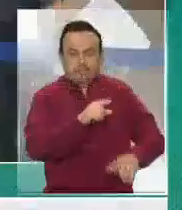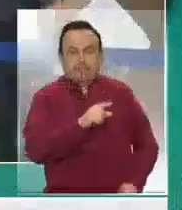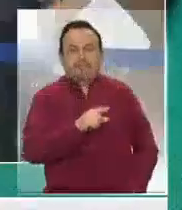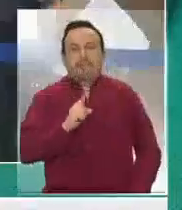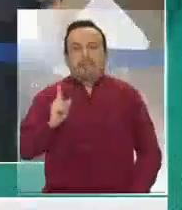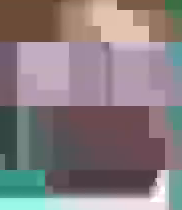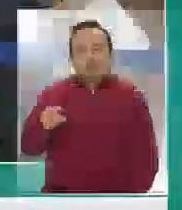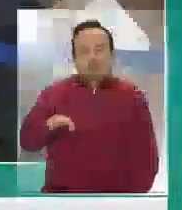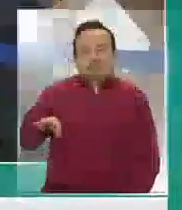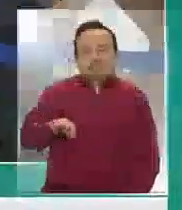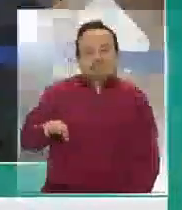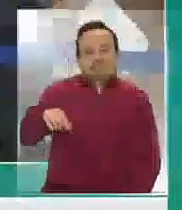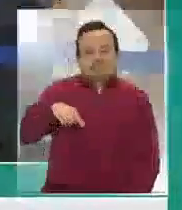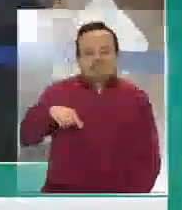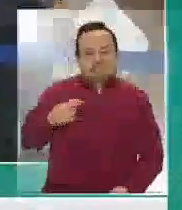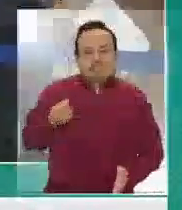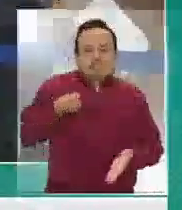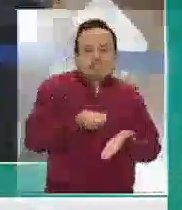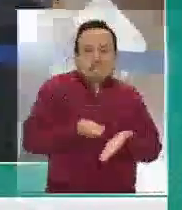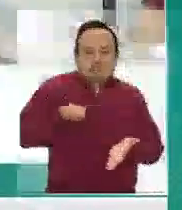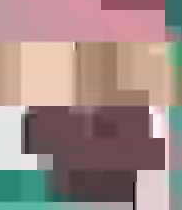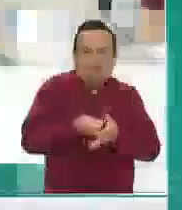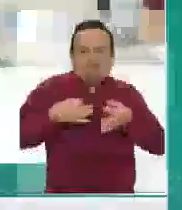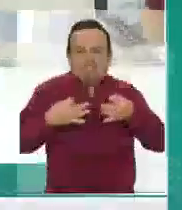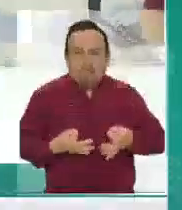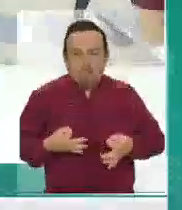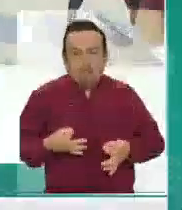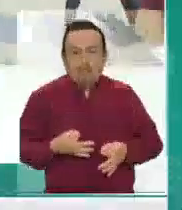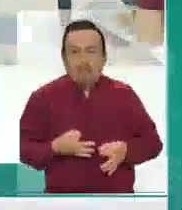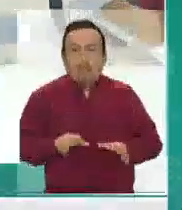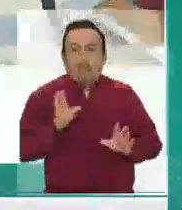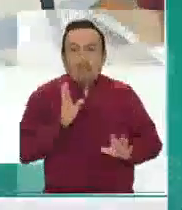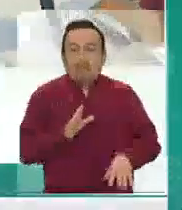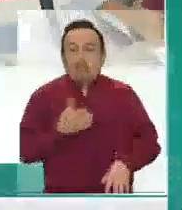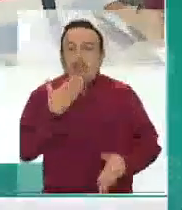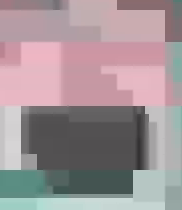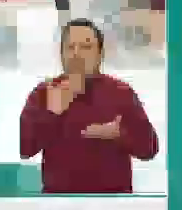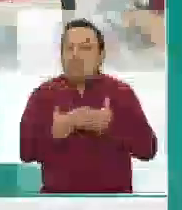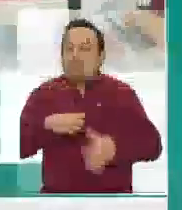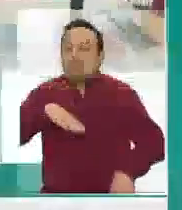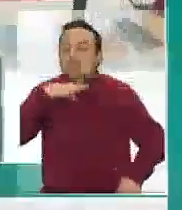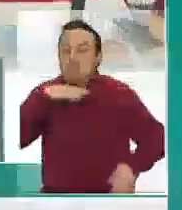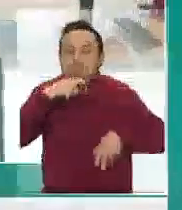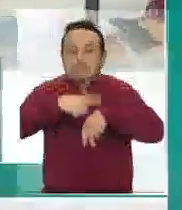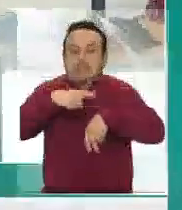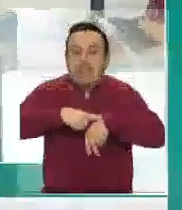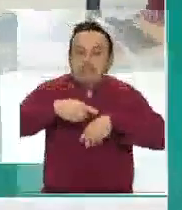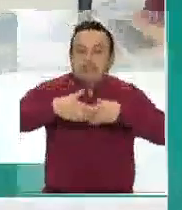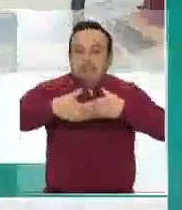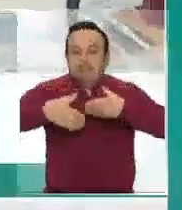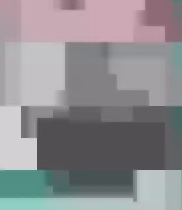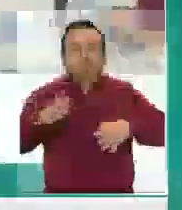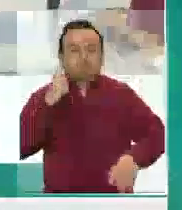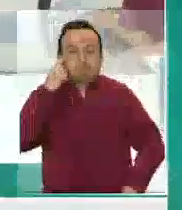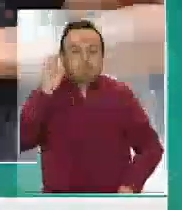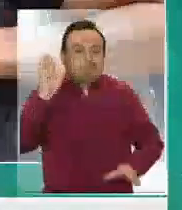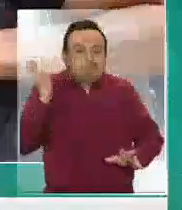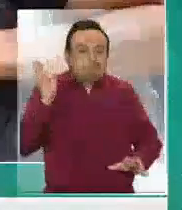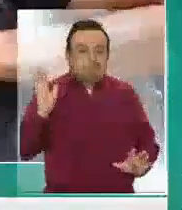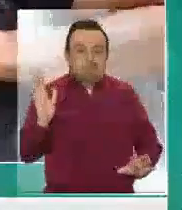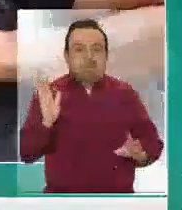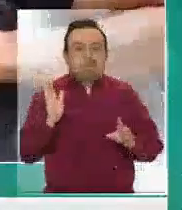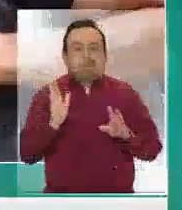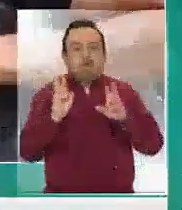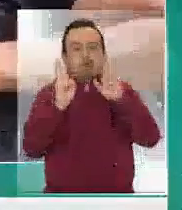evitar que haya un alza muy abrupta. No sabemos cuánto se va a usar, no sabemos qué es lo que va a ocurrir. Ojalá que no